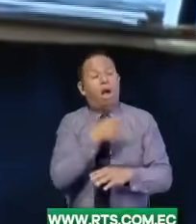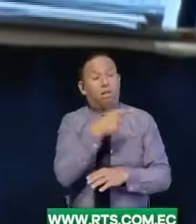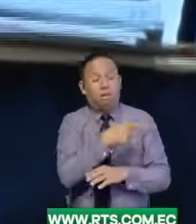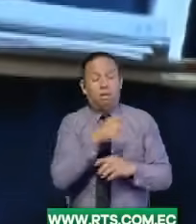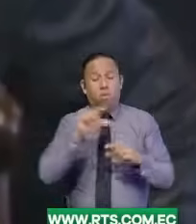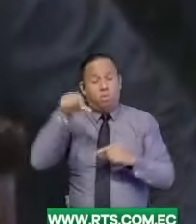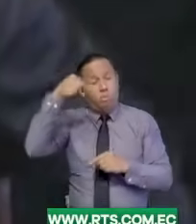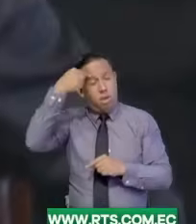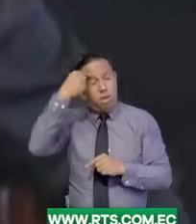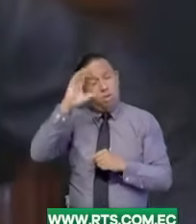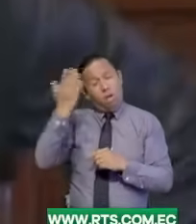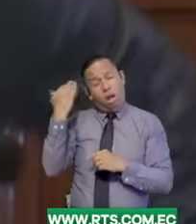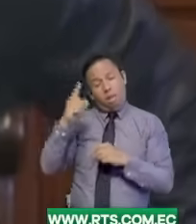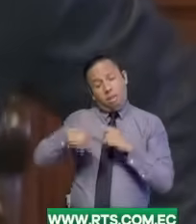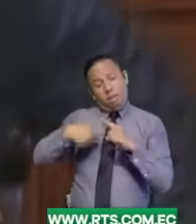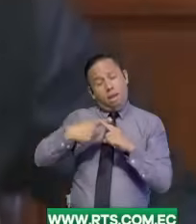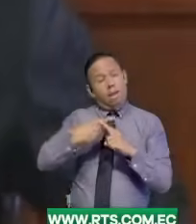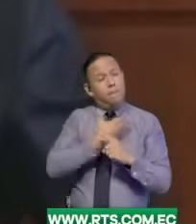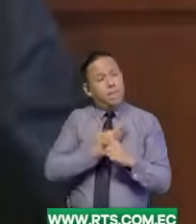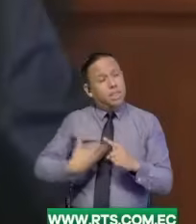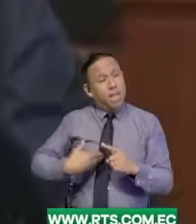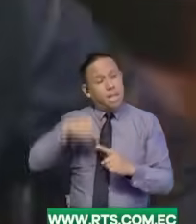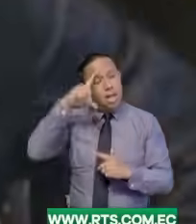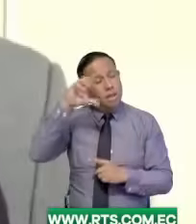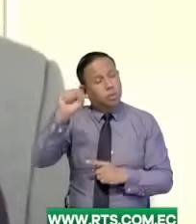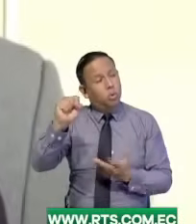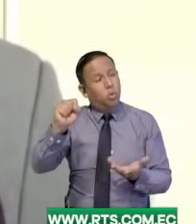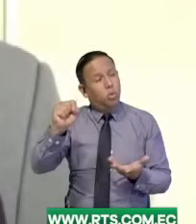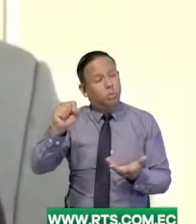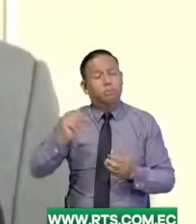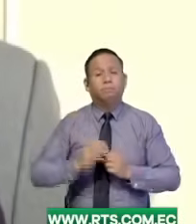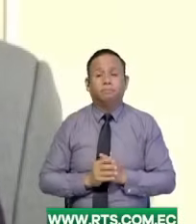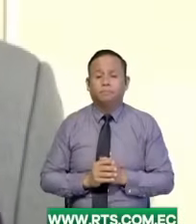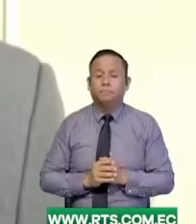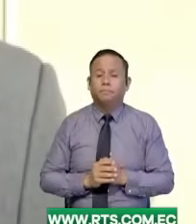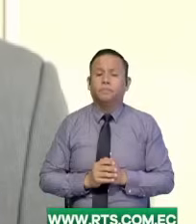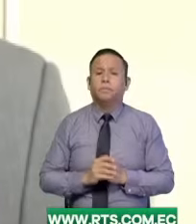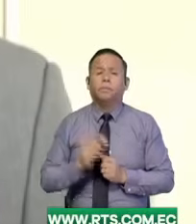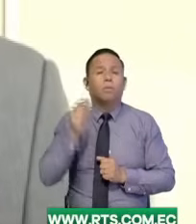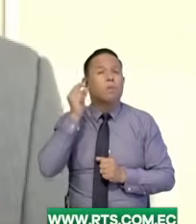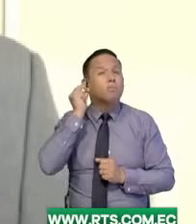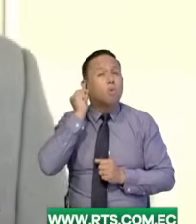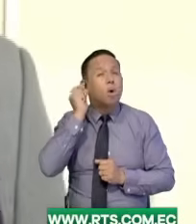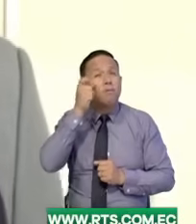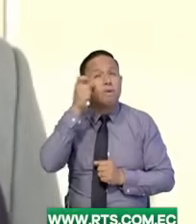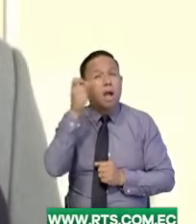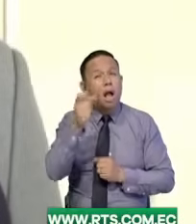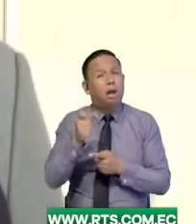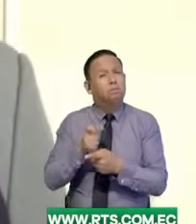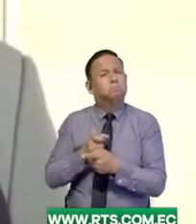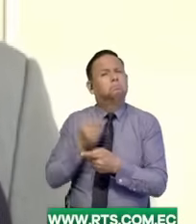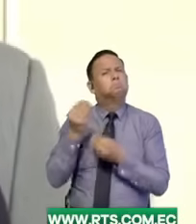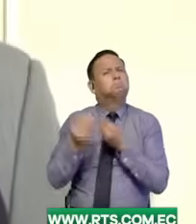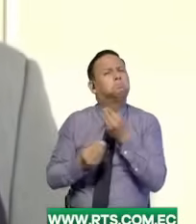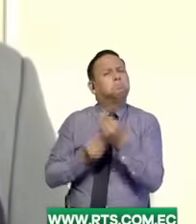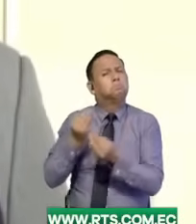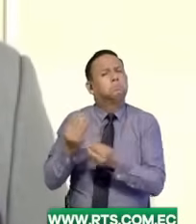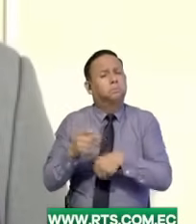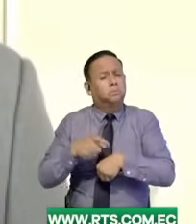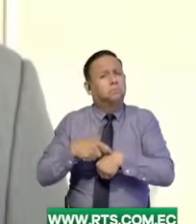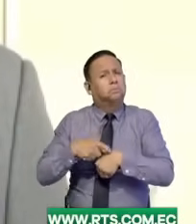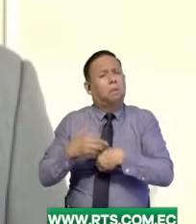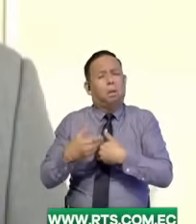al gobierno del expresidente Guillermo Lasso. La fiscal lo que hizo en todo este tiempo es